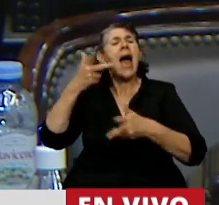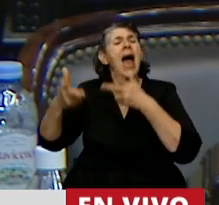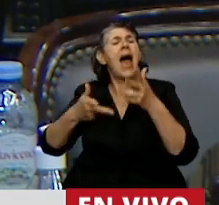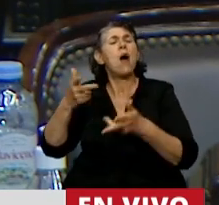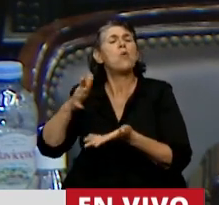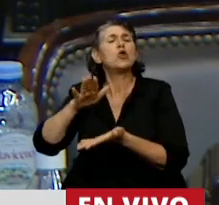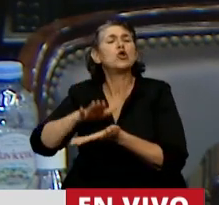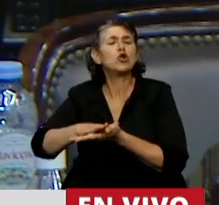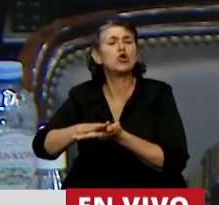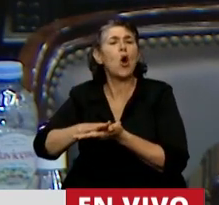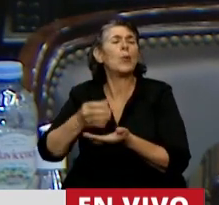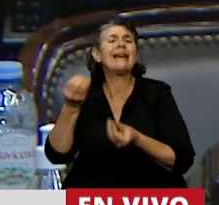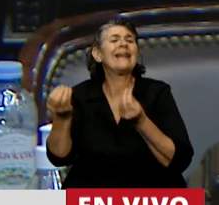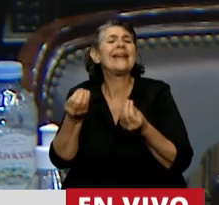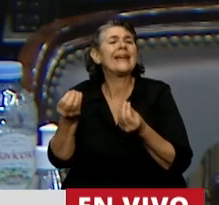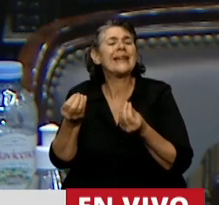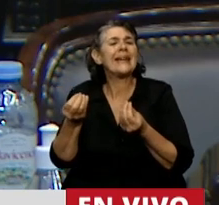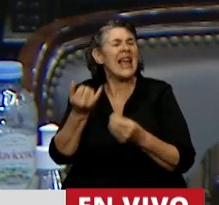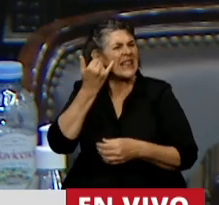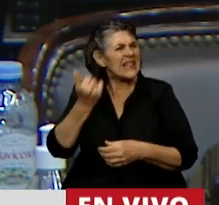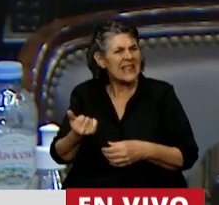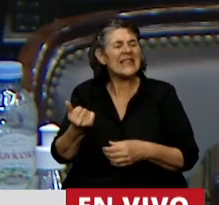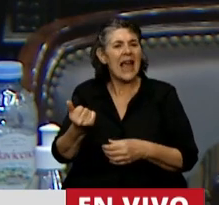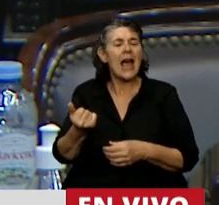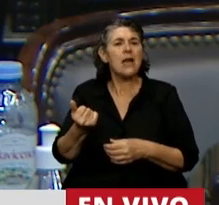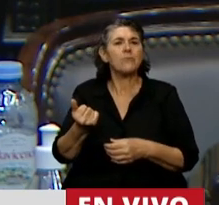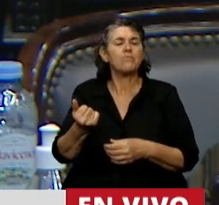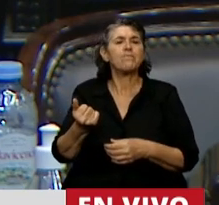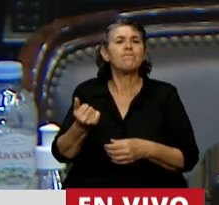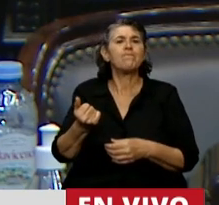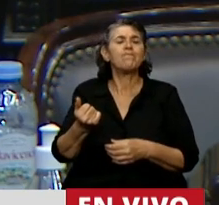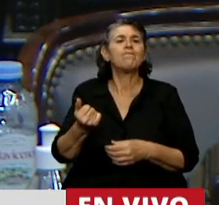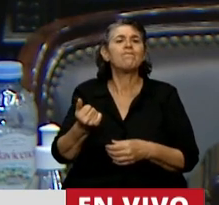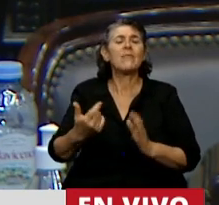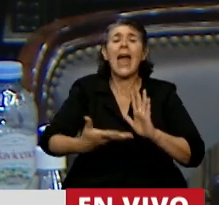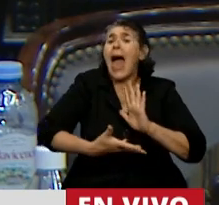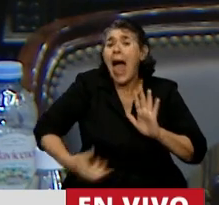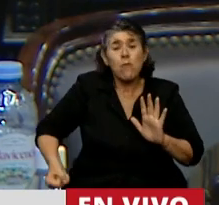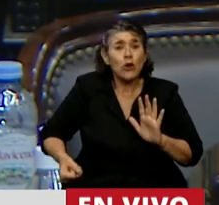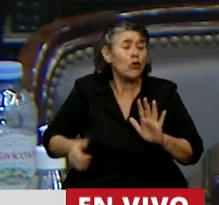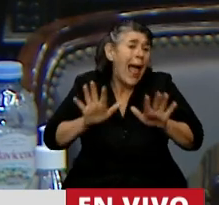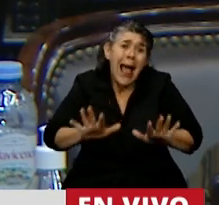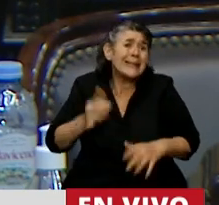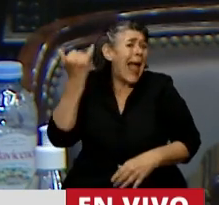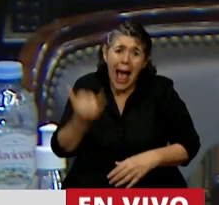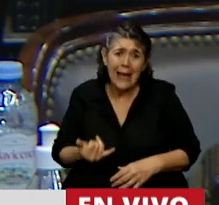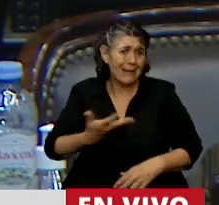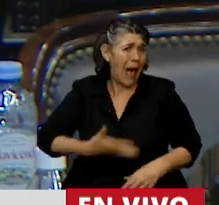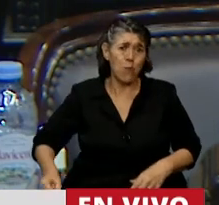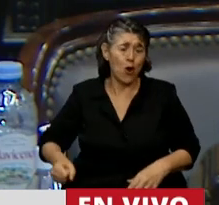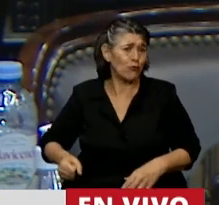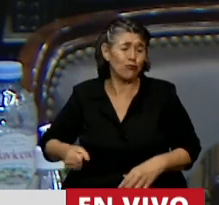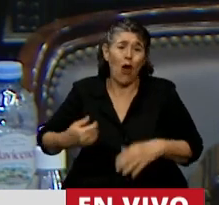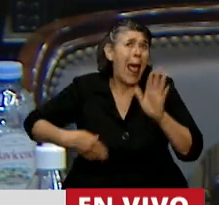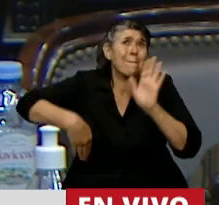minutos, parte de una constatación, de una evidencia fáctica, que es que los abortos ocurren. La mayor parte de